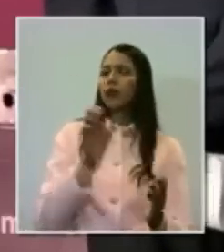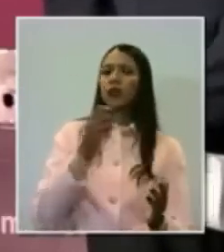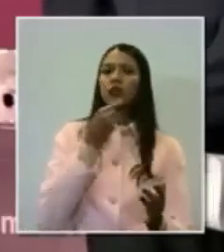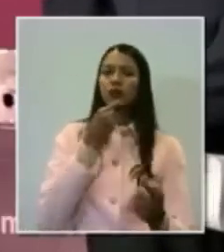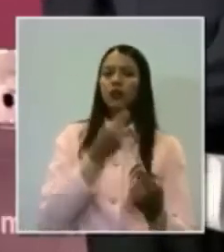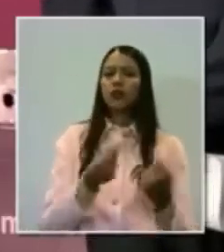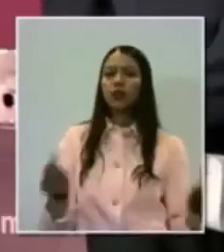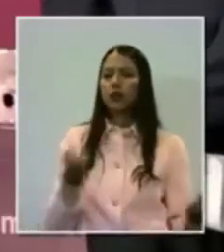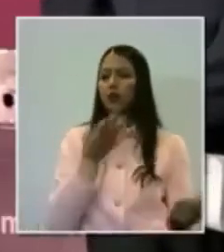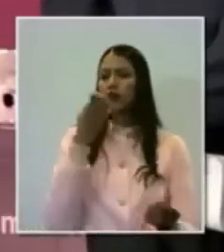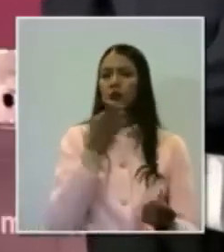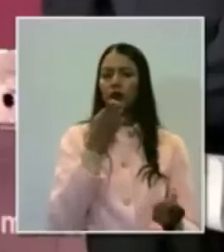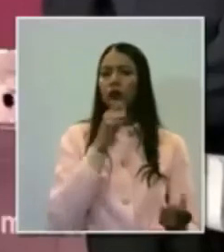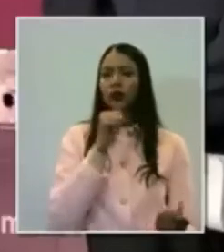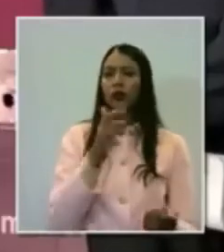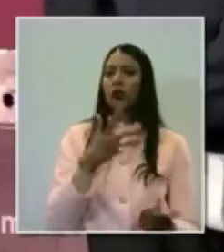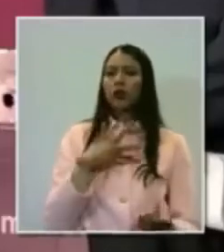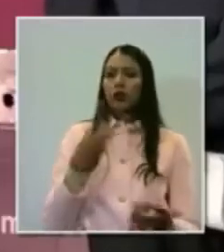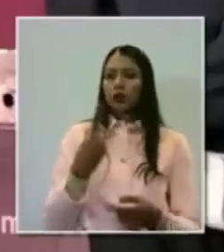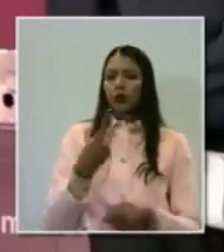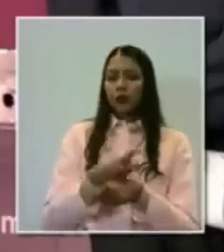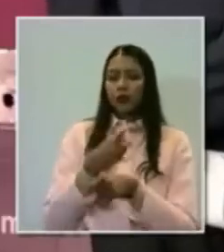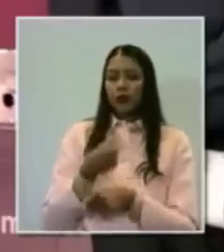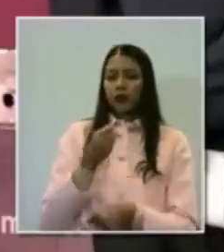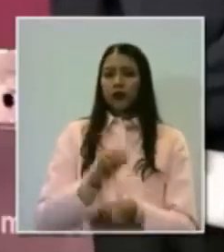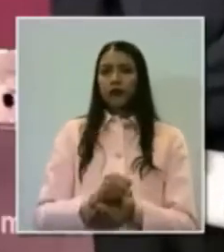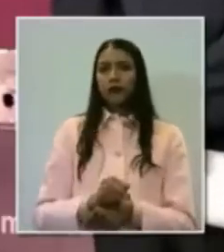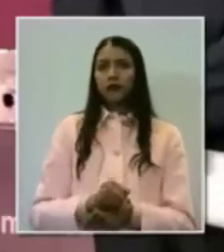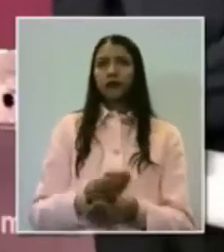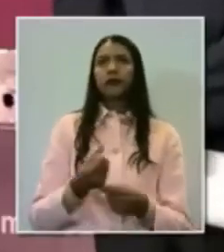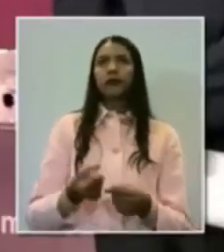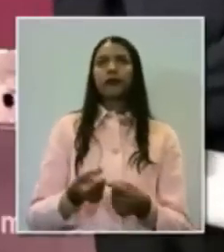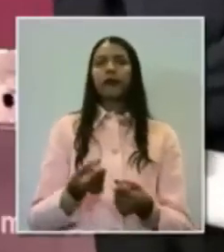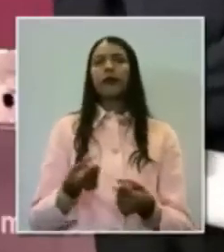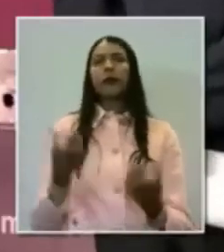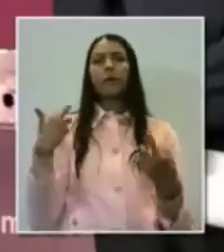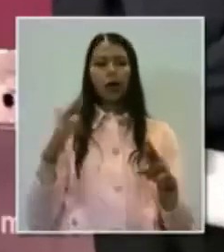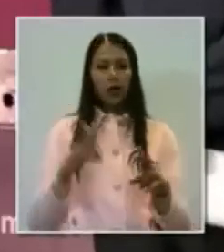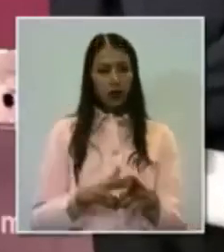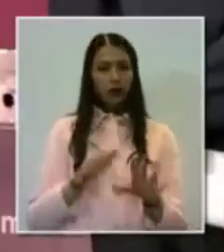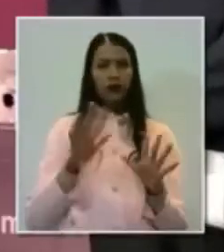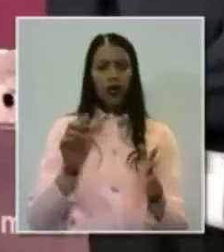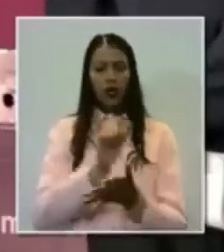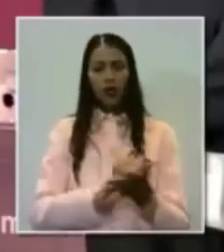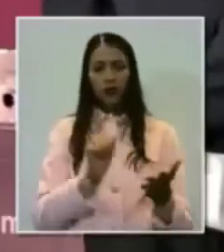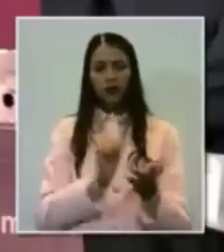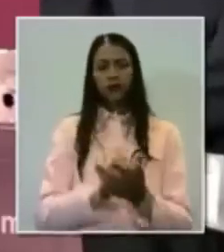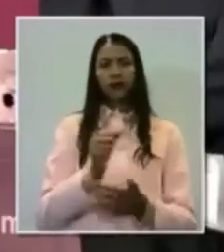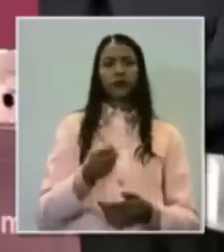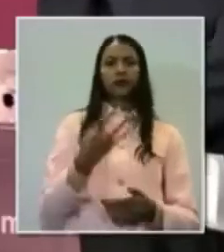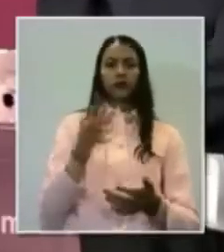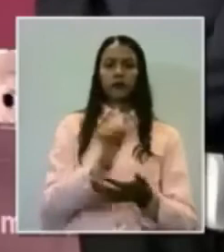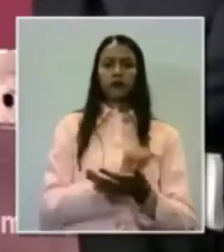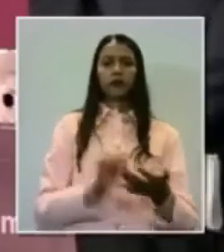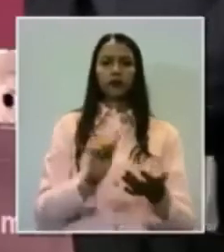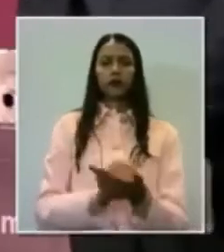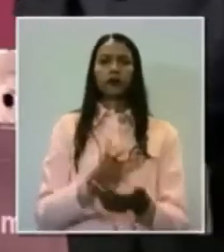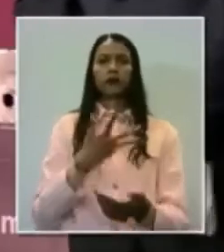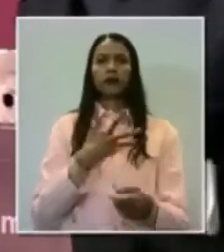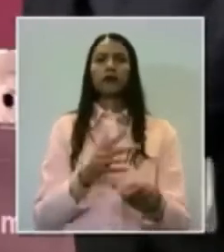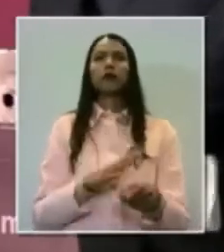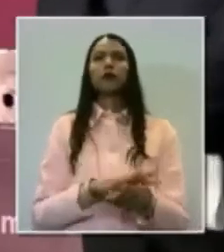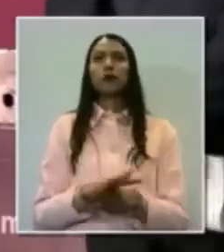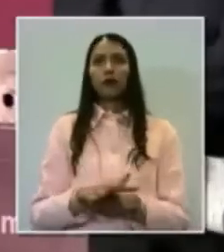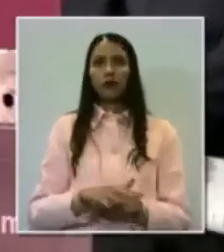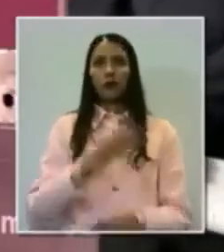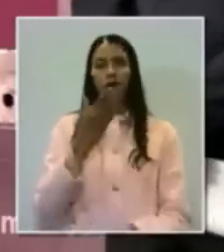sin clases esta primera semana. ¿Cuánto equivale a docentes? Dice que ya se han levantado actas. ¿Cuántas actas estaríamos hablando y en qué consisten